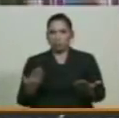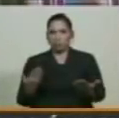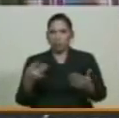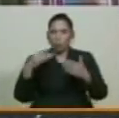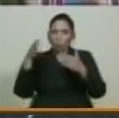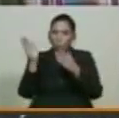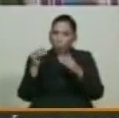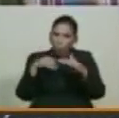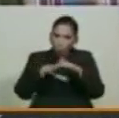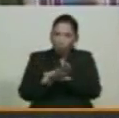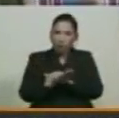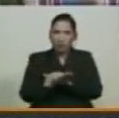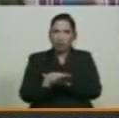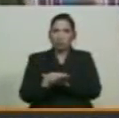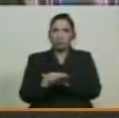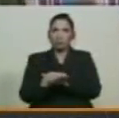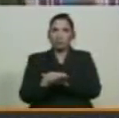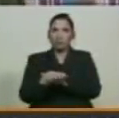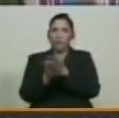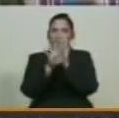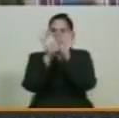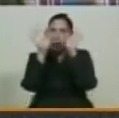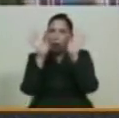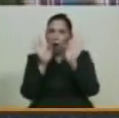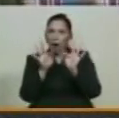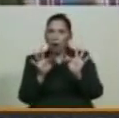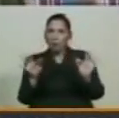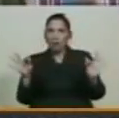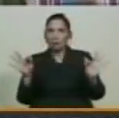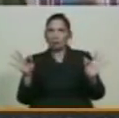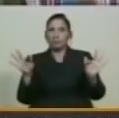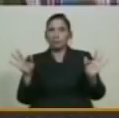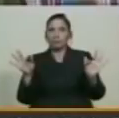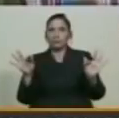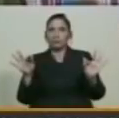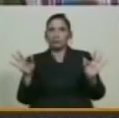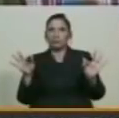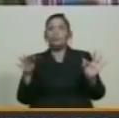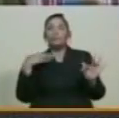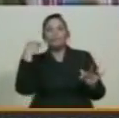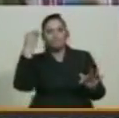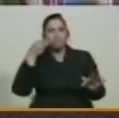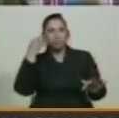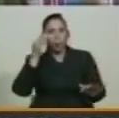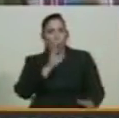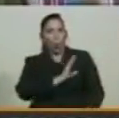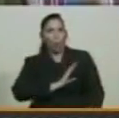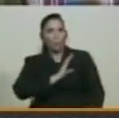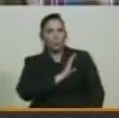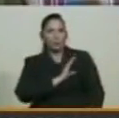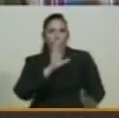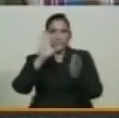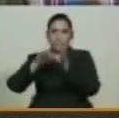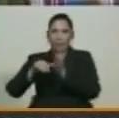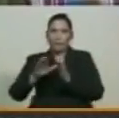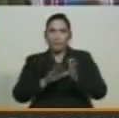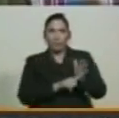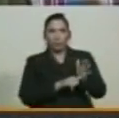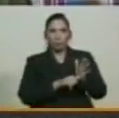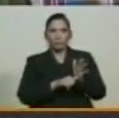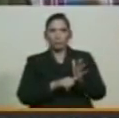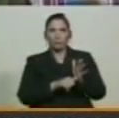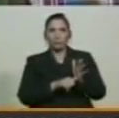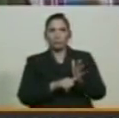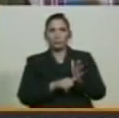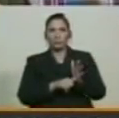almacenados de una manera que hace presumir la comisión de algunos delitos como movilización sin